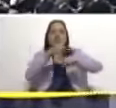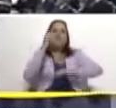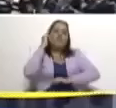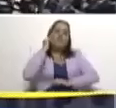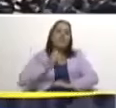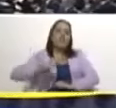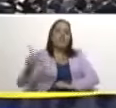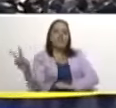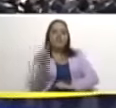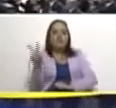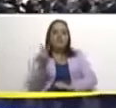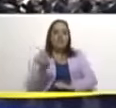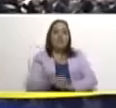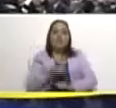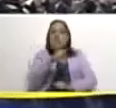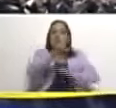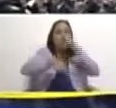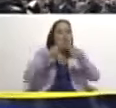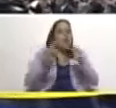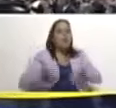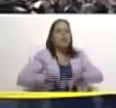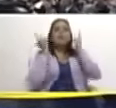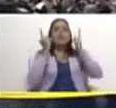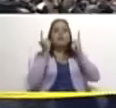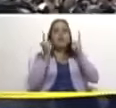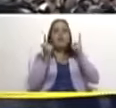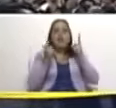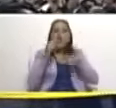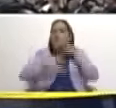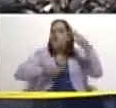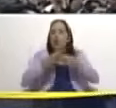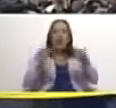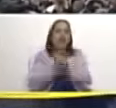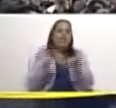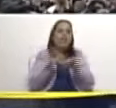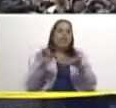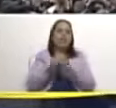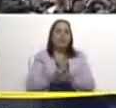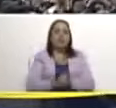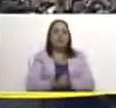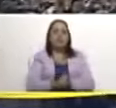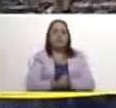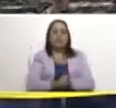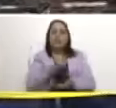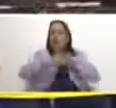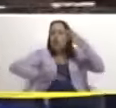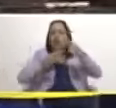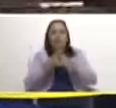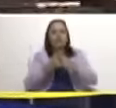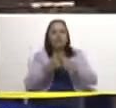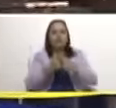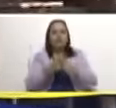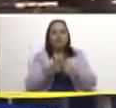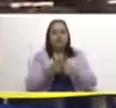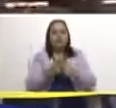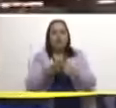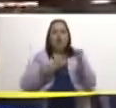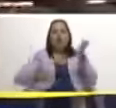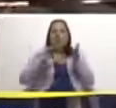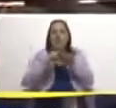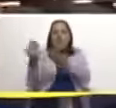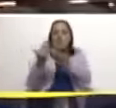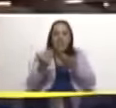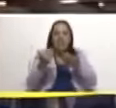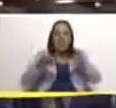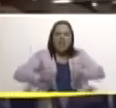Bolivariana, y eso jamás lo permitiremos en ninguna circunstancia. Jamás volverán los